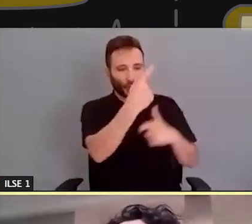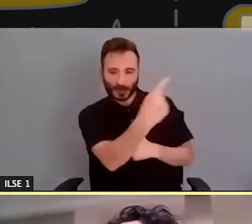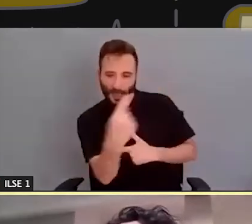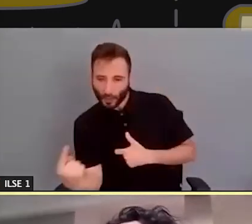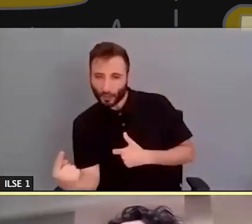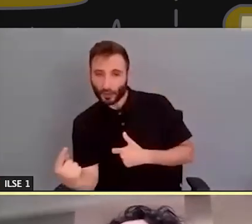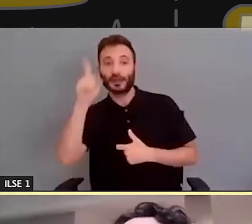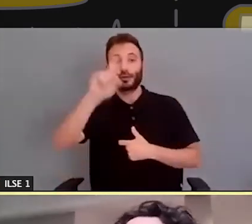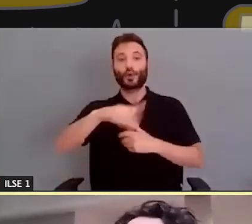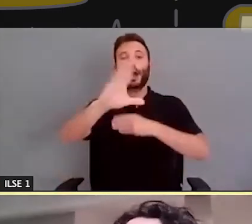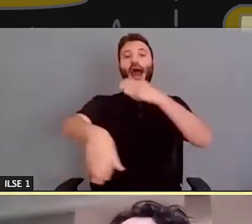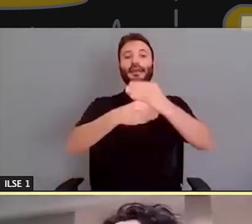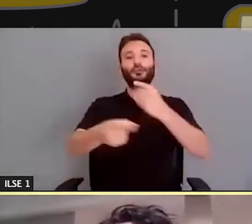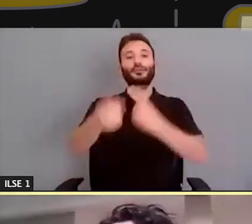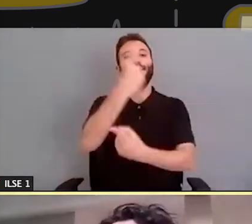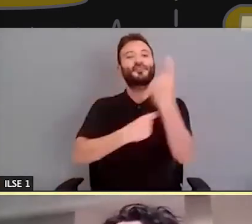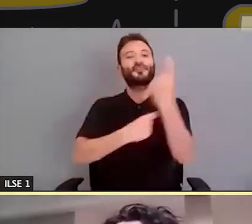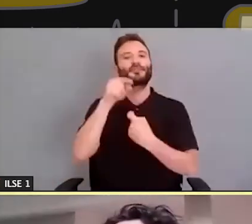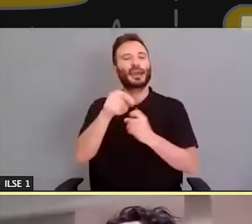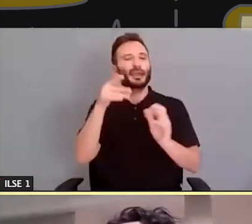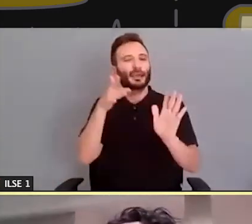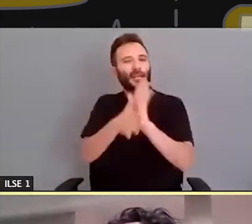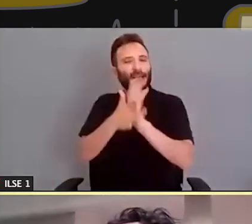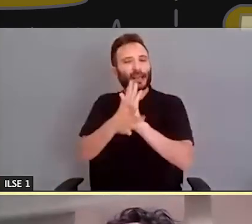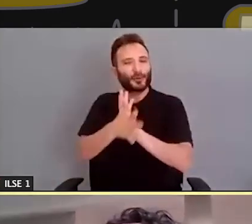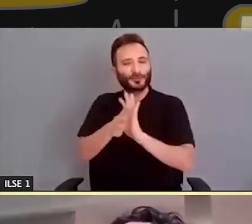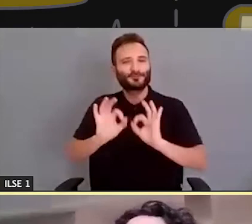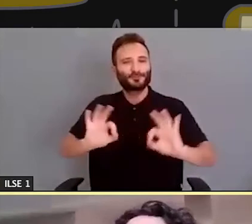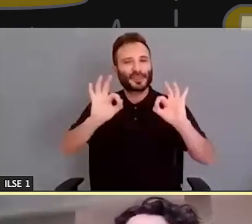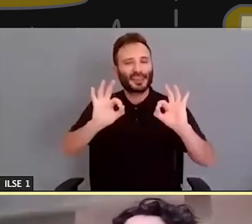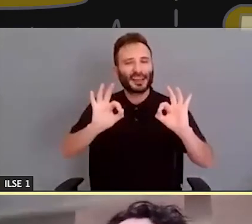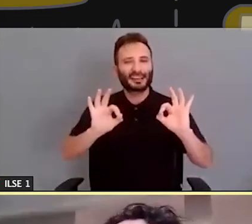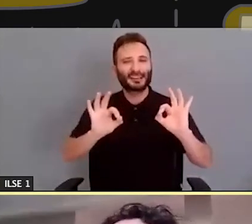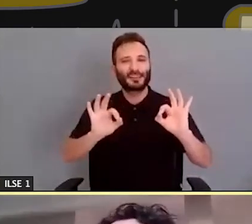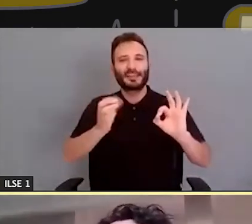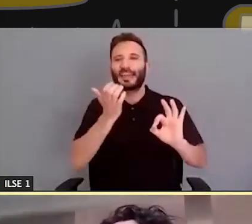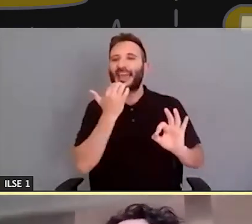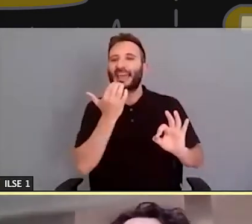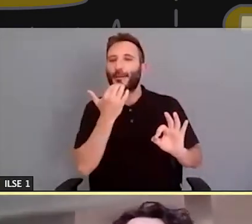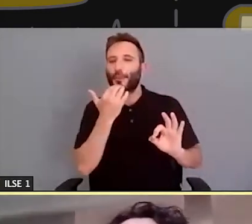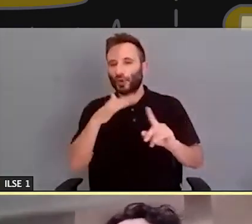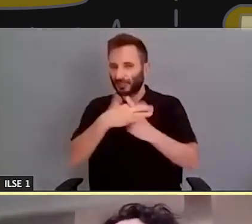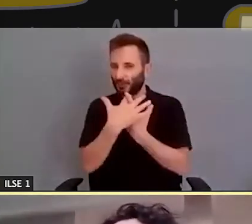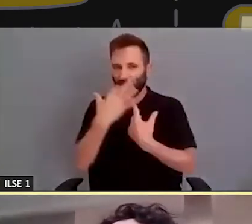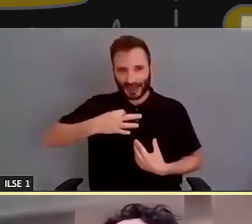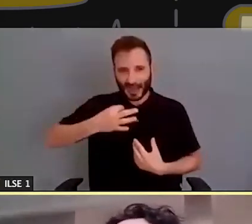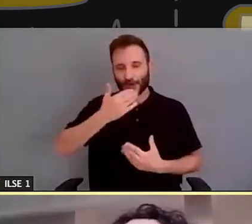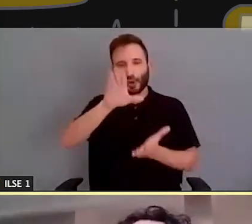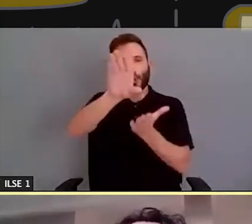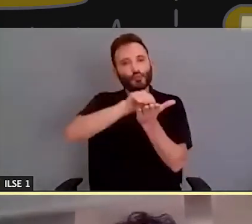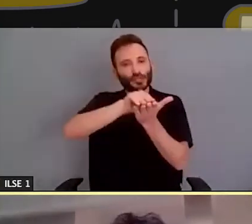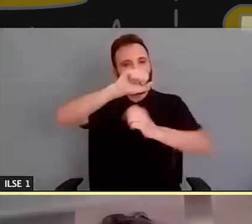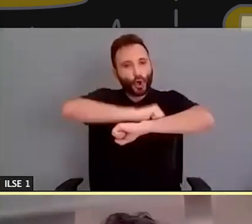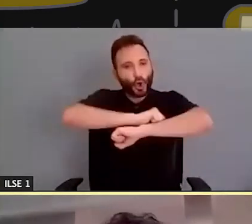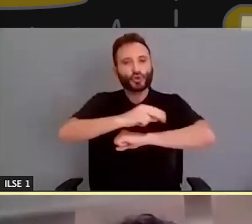anexos informativos donde ahí sí que damos algunas pistas, pues con ejemplos, ¿no?, más prácticos de un mostrador, un baño público, con